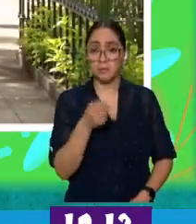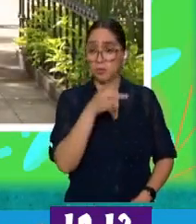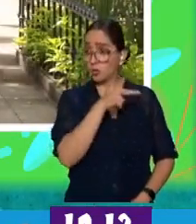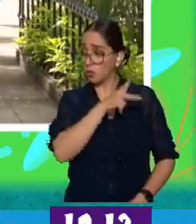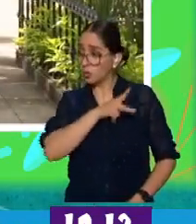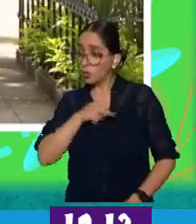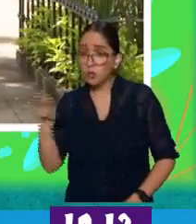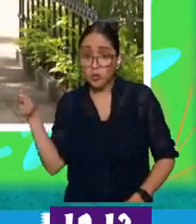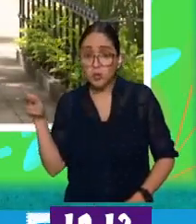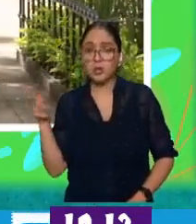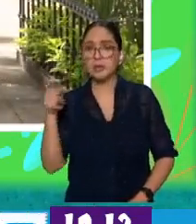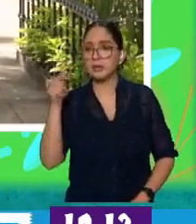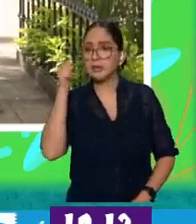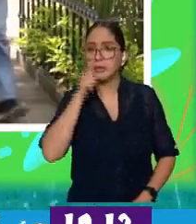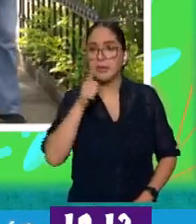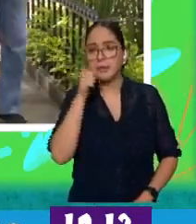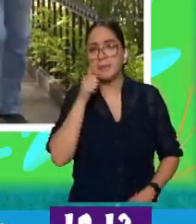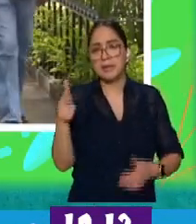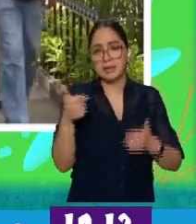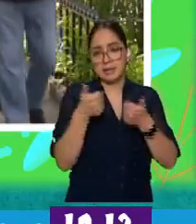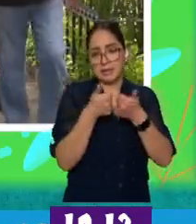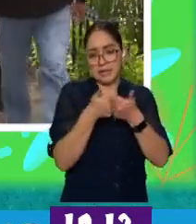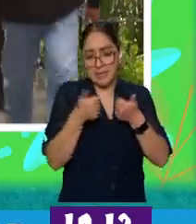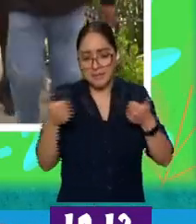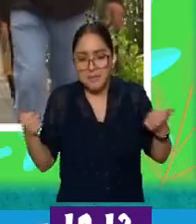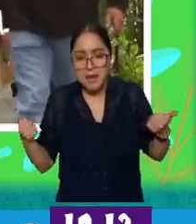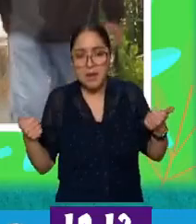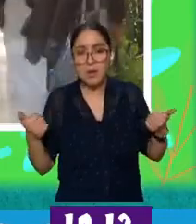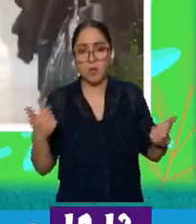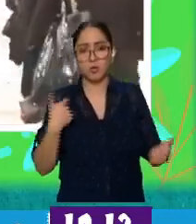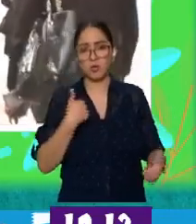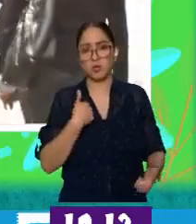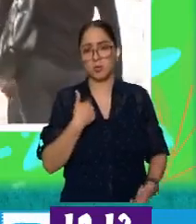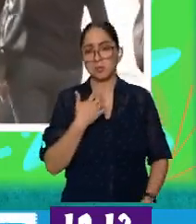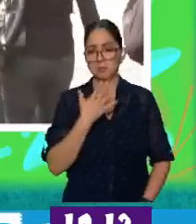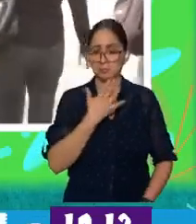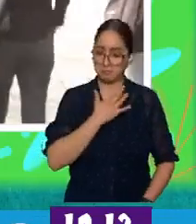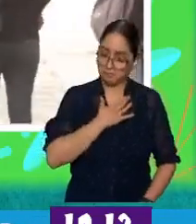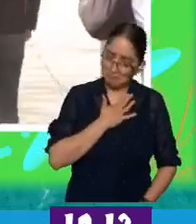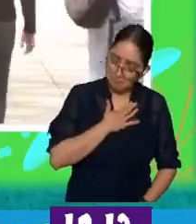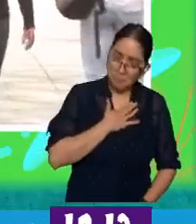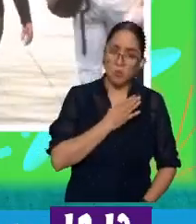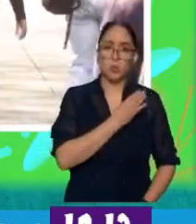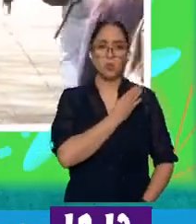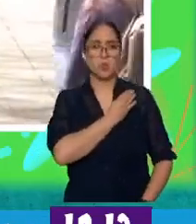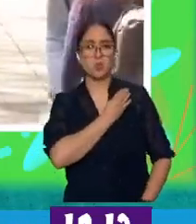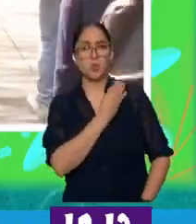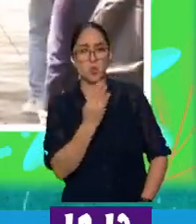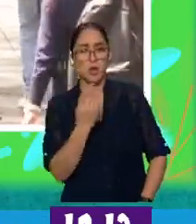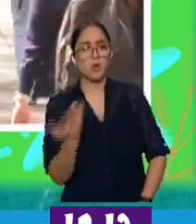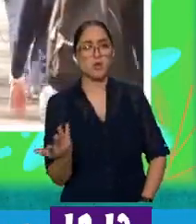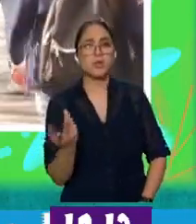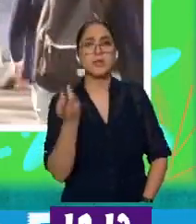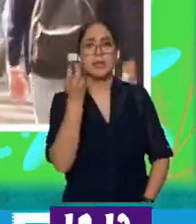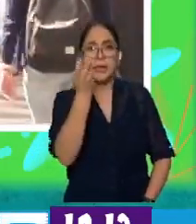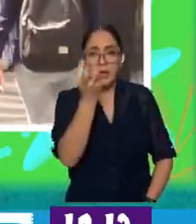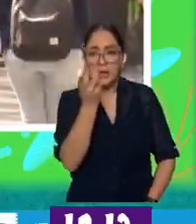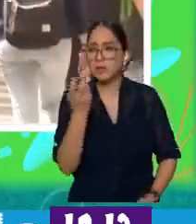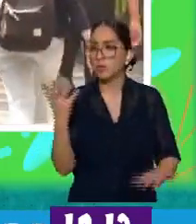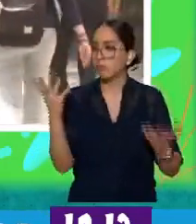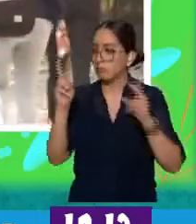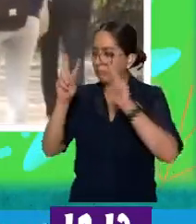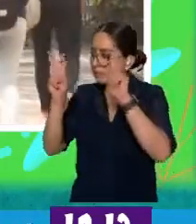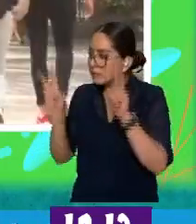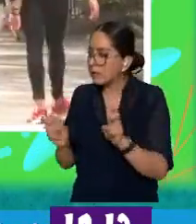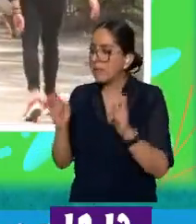son separados, nosotros somos los buenazos, ¿sí? Esto vale de las